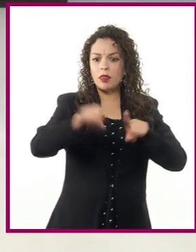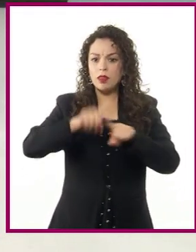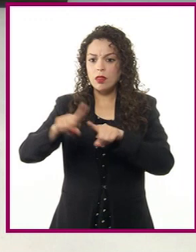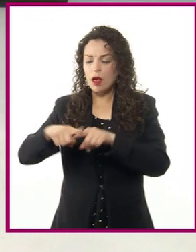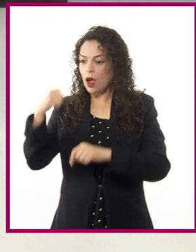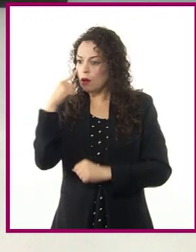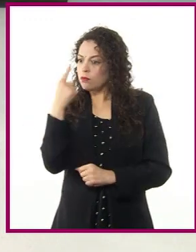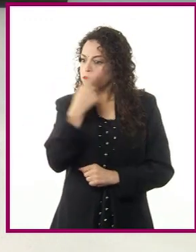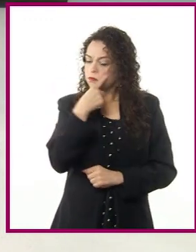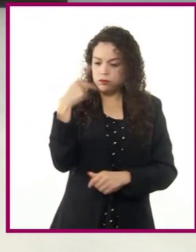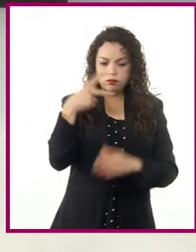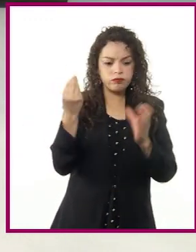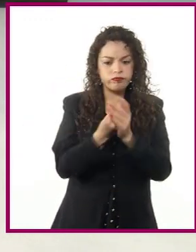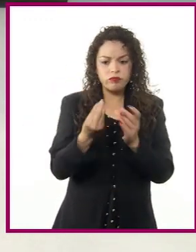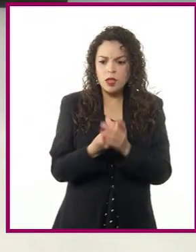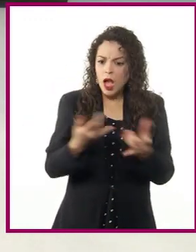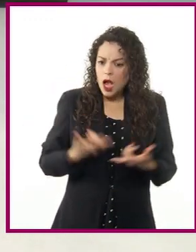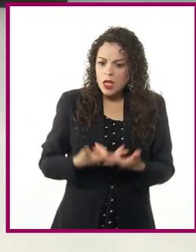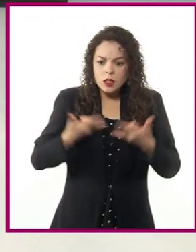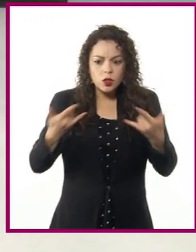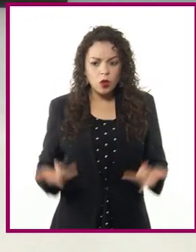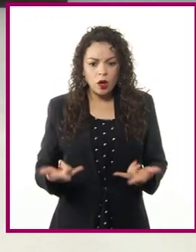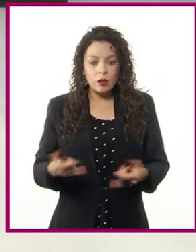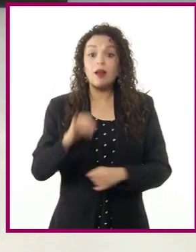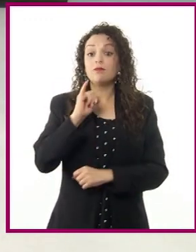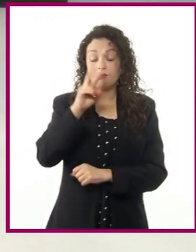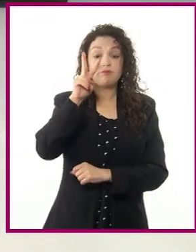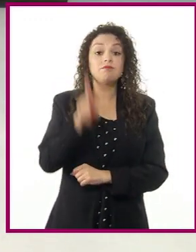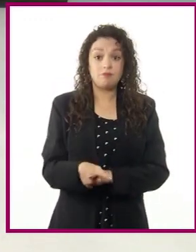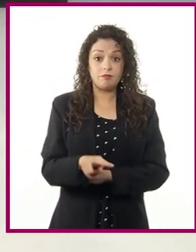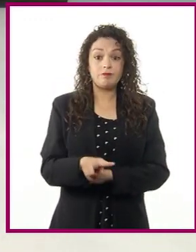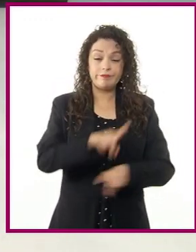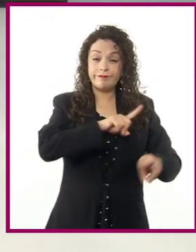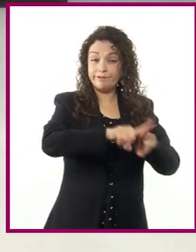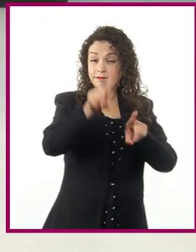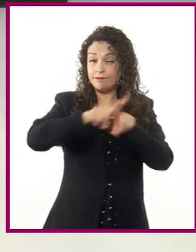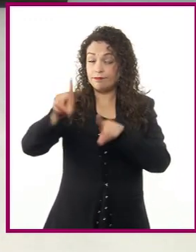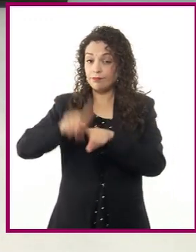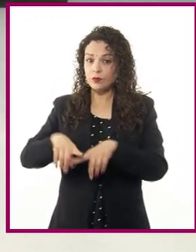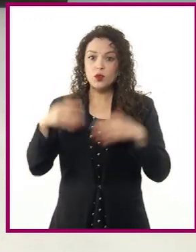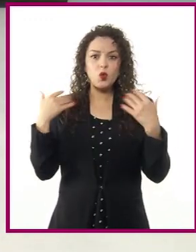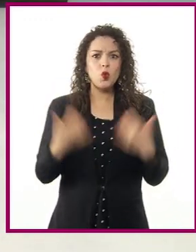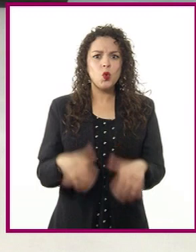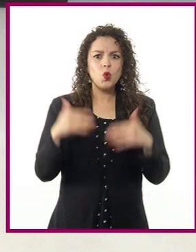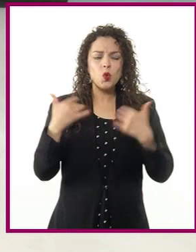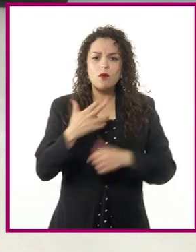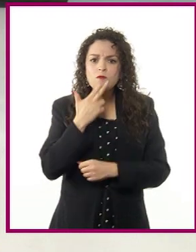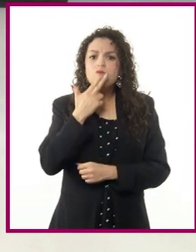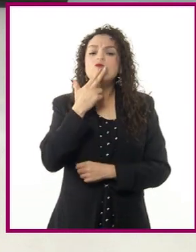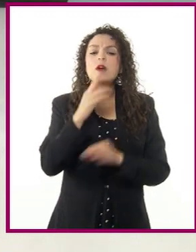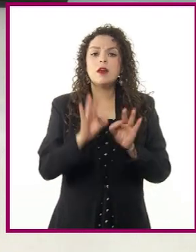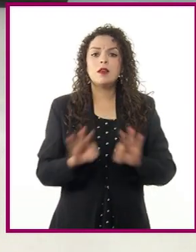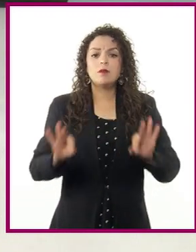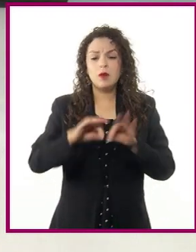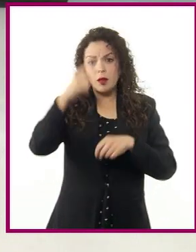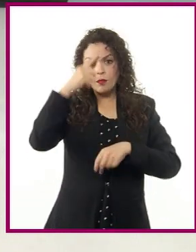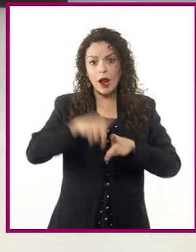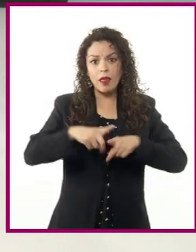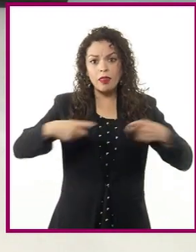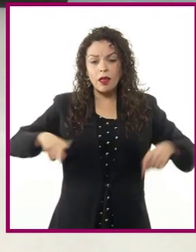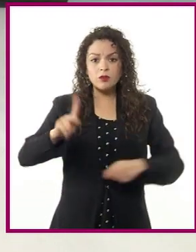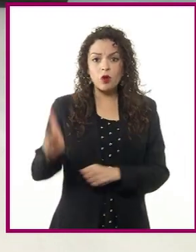vista histórico, maestra. Correcto, Daniel. La diversidad juega un papel muy importante en el desarrollo e identidad de los